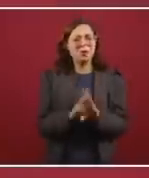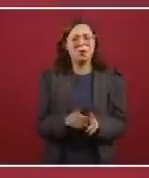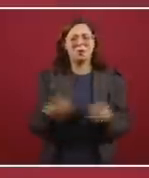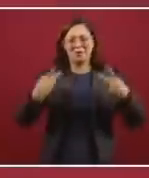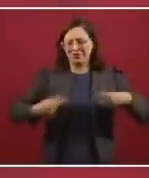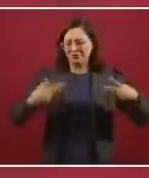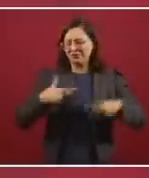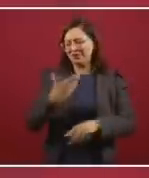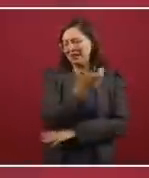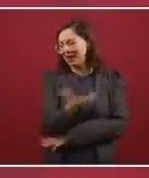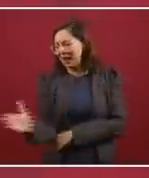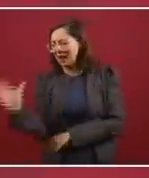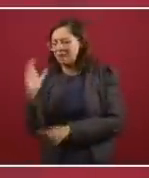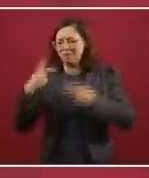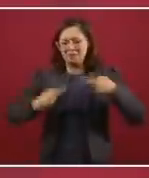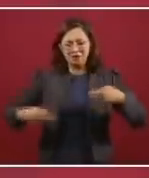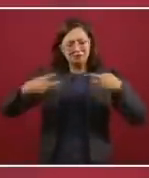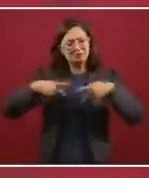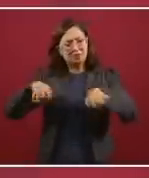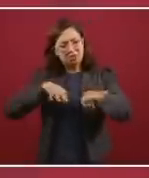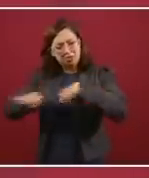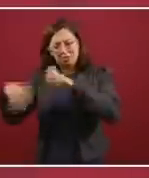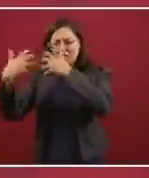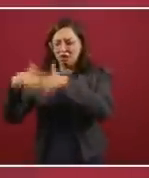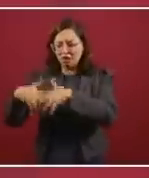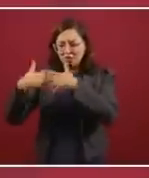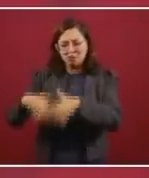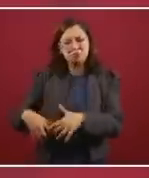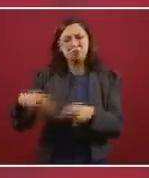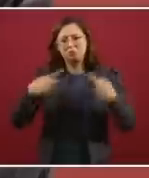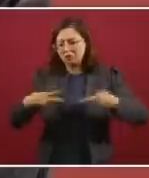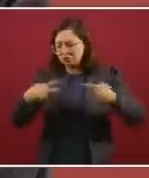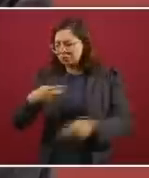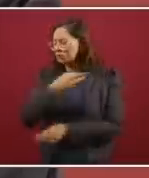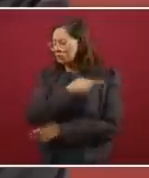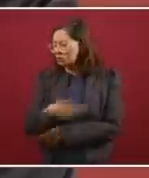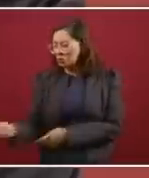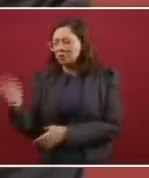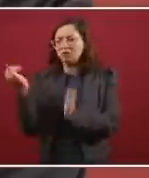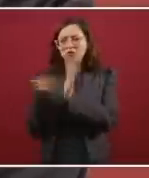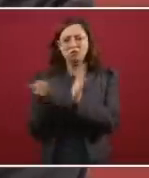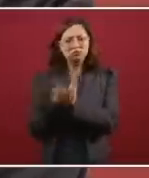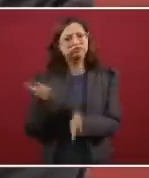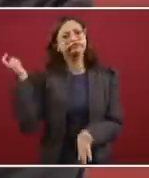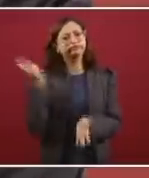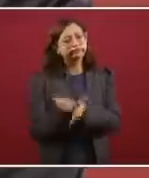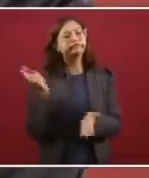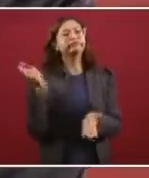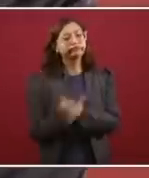obreros pagan impuestos? ¿Los pobres pagan impuestos?